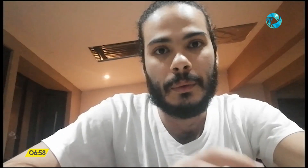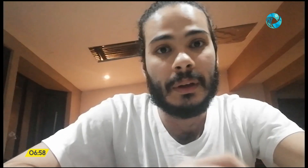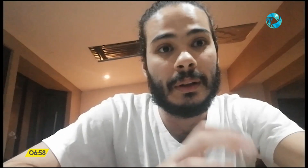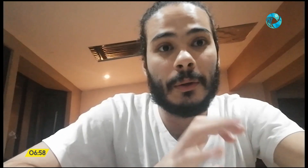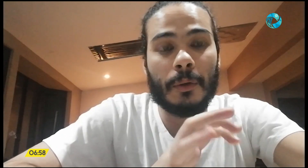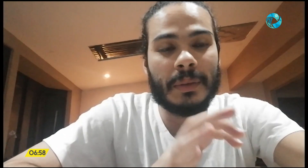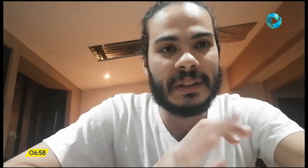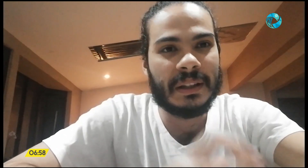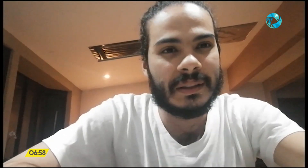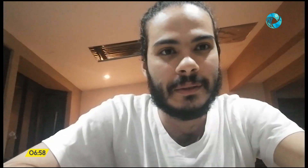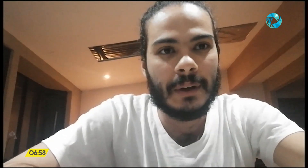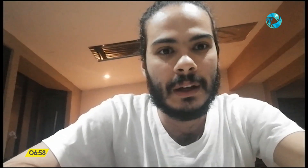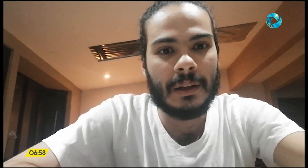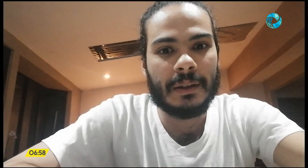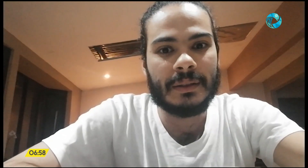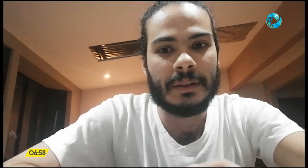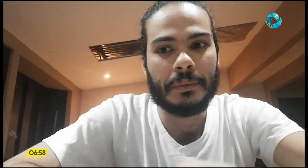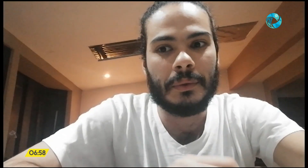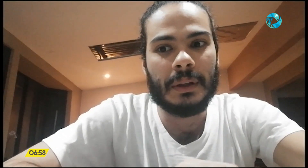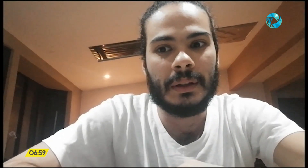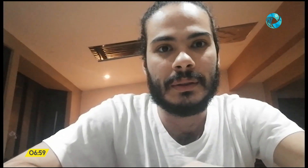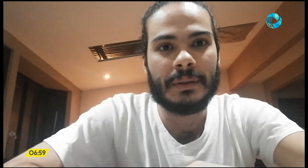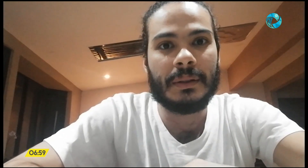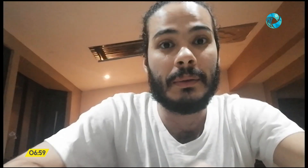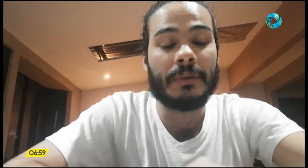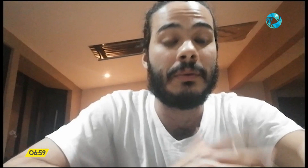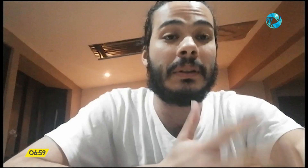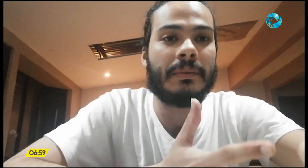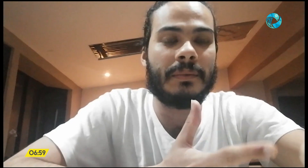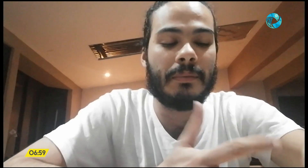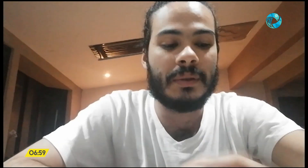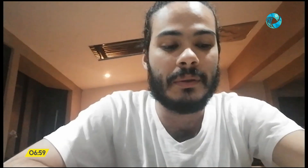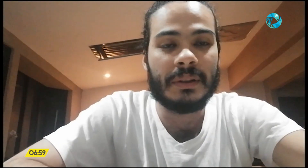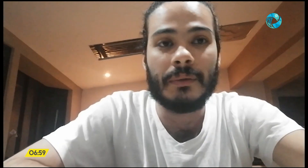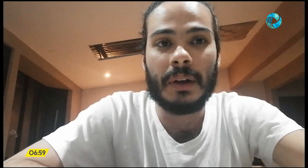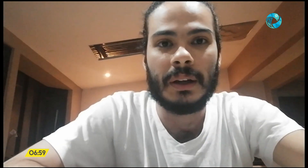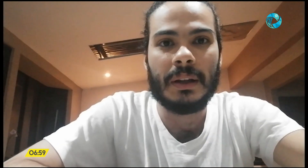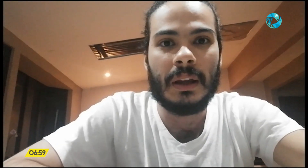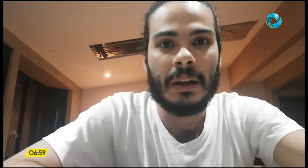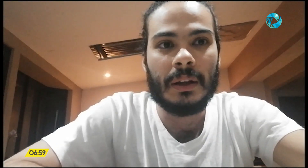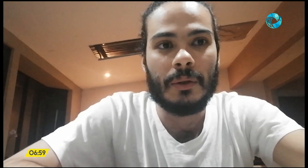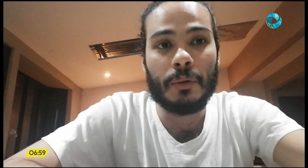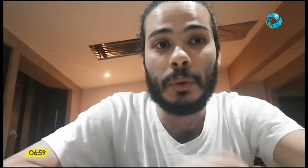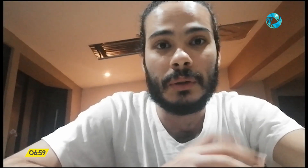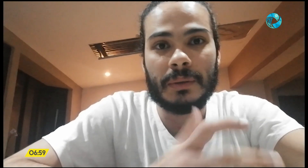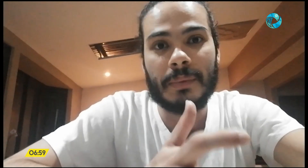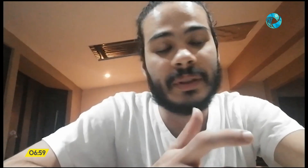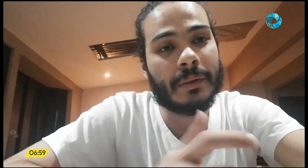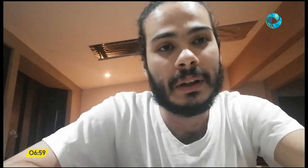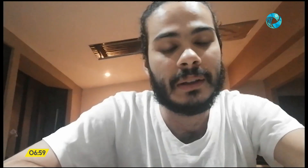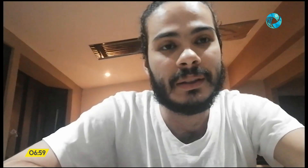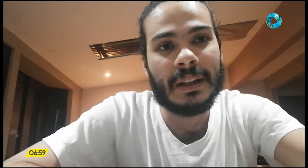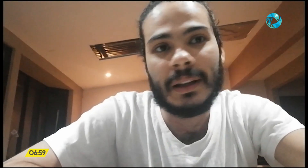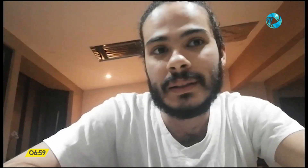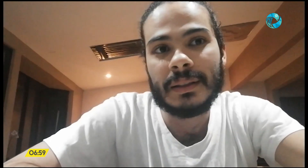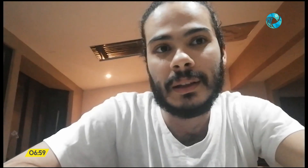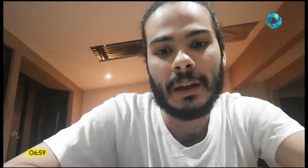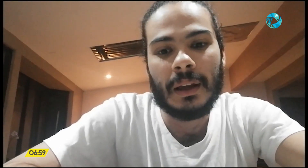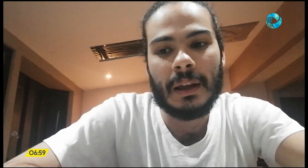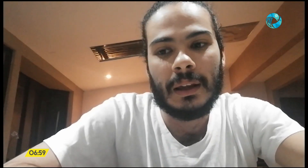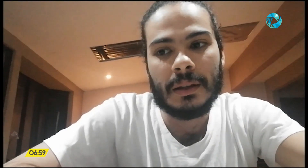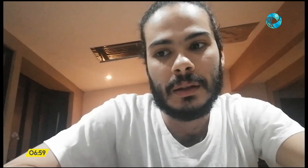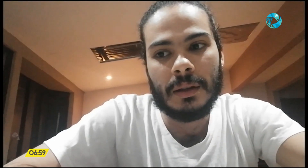las fronteras de Colombia seguían cerradas, las fronteras de Venezuela empezaron a cerrar, los vuelos empezaron a